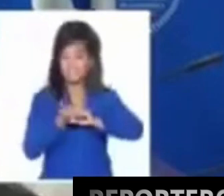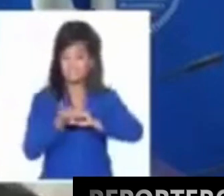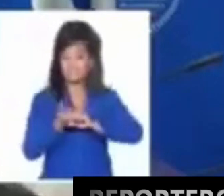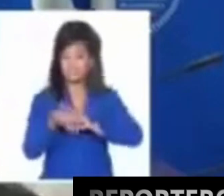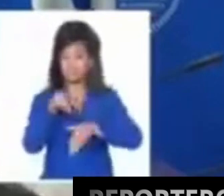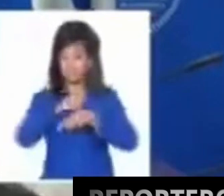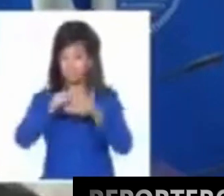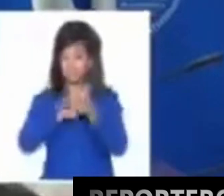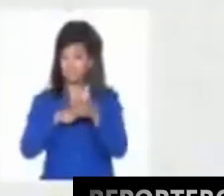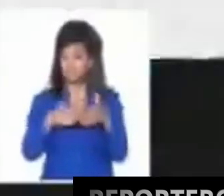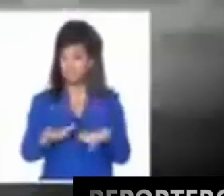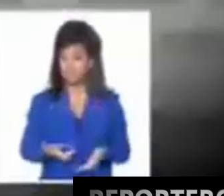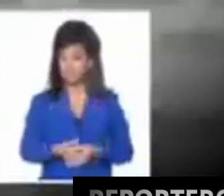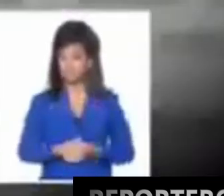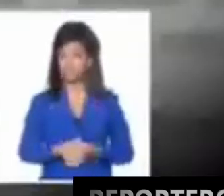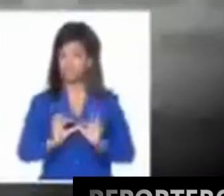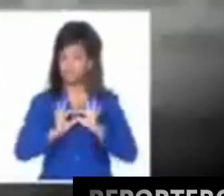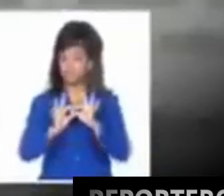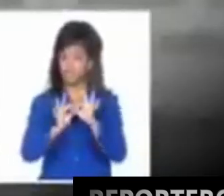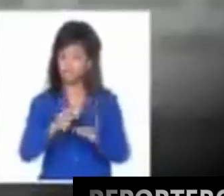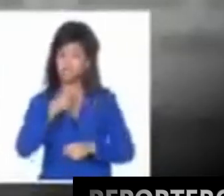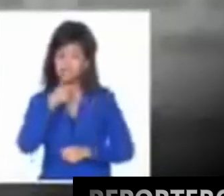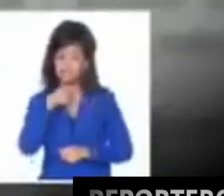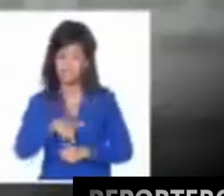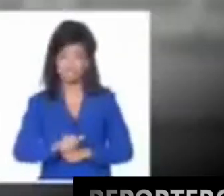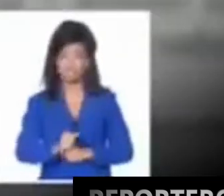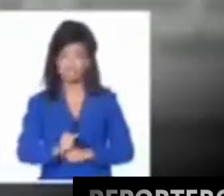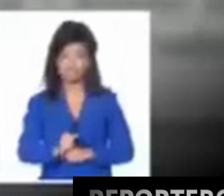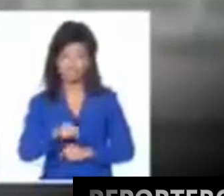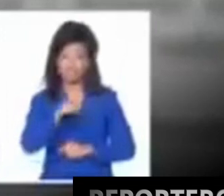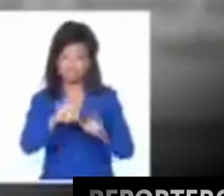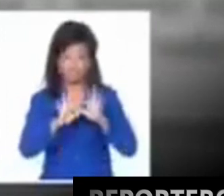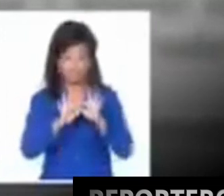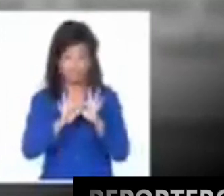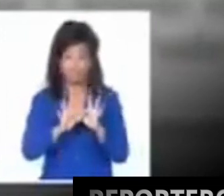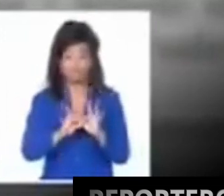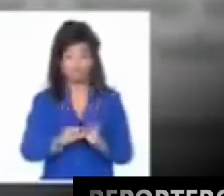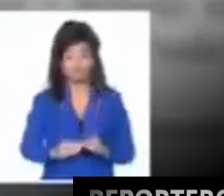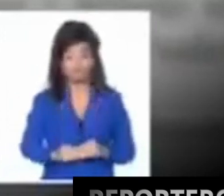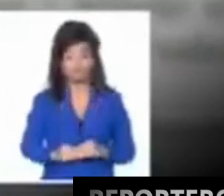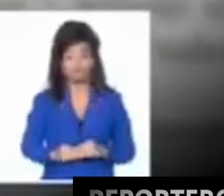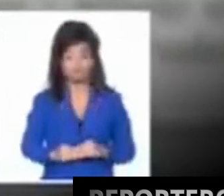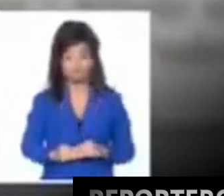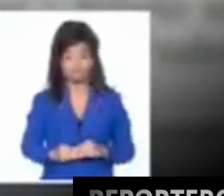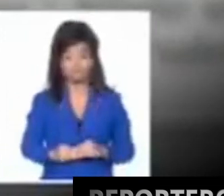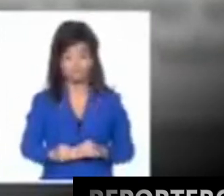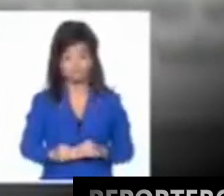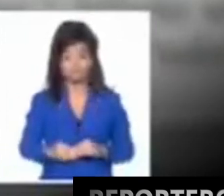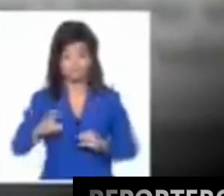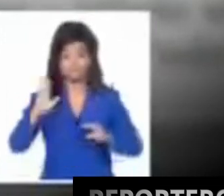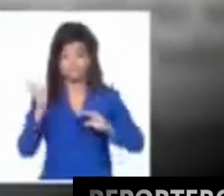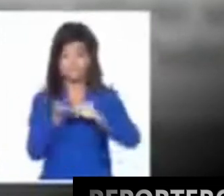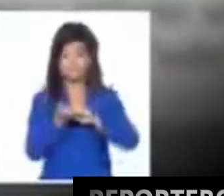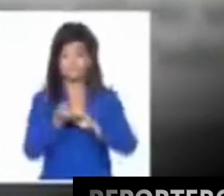delictiva son severas, como graves son los hechos que lo generan o se cometen. Sanciones que pueden llegar